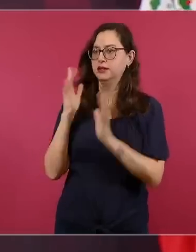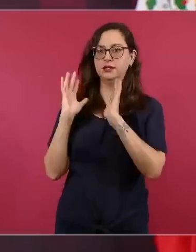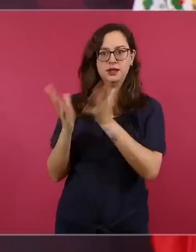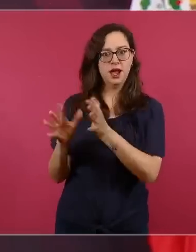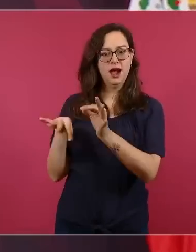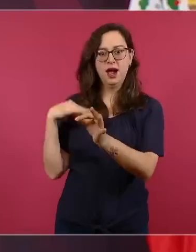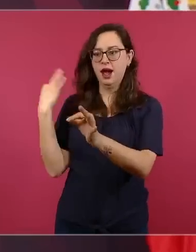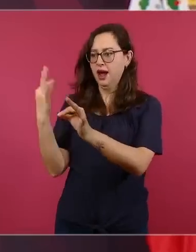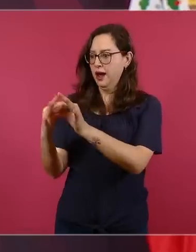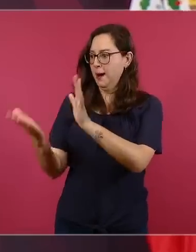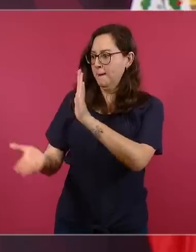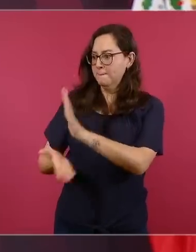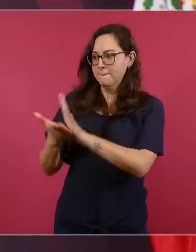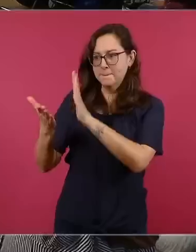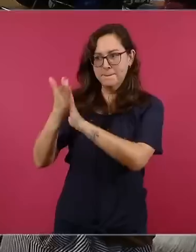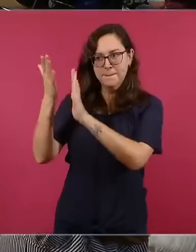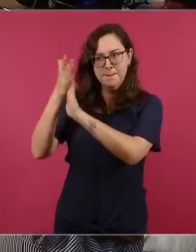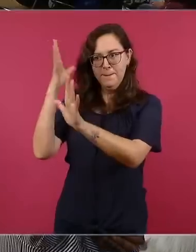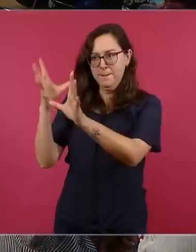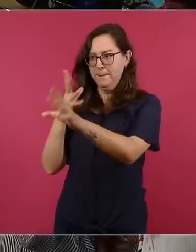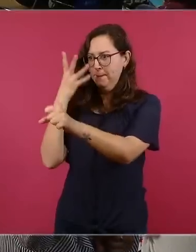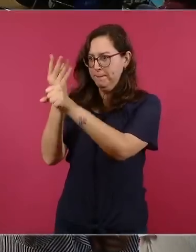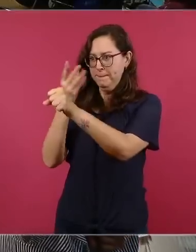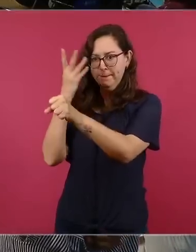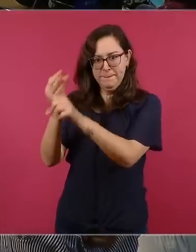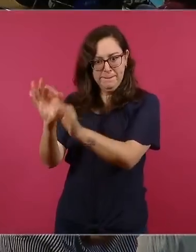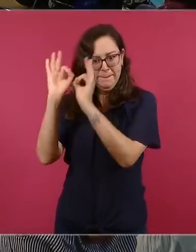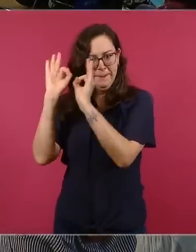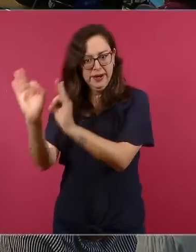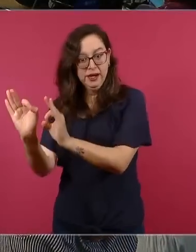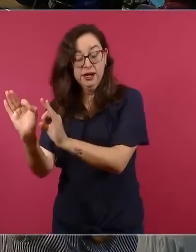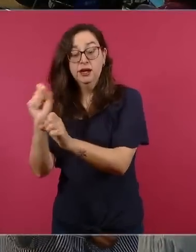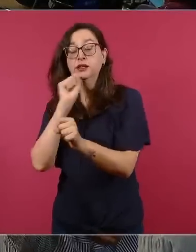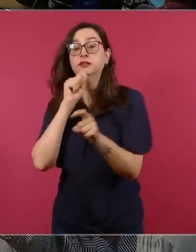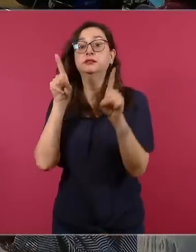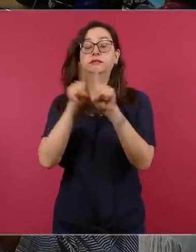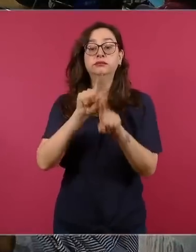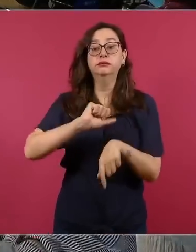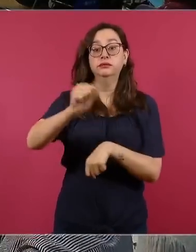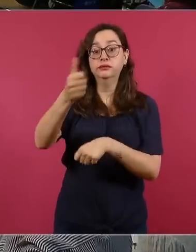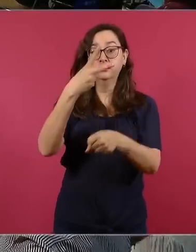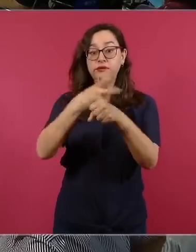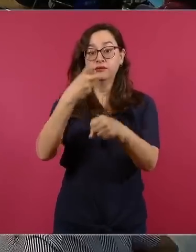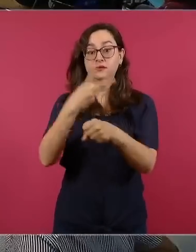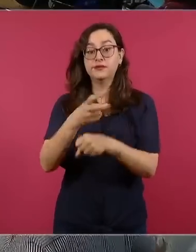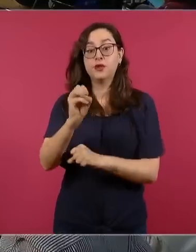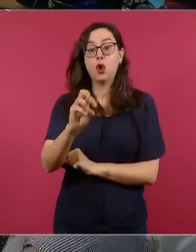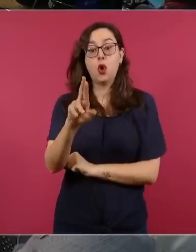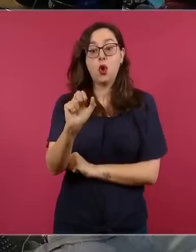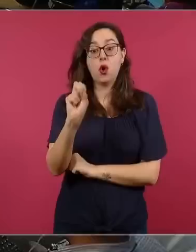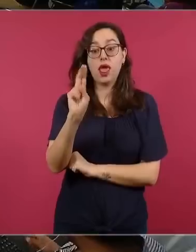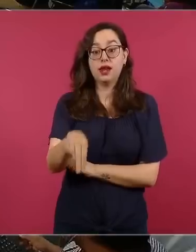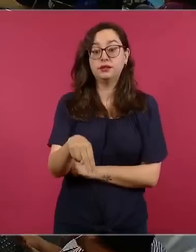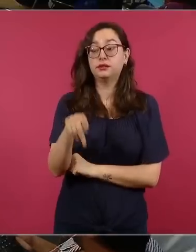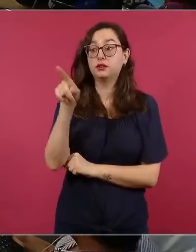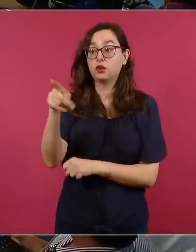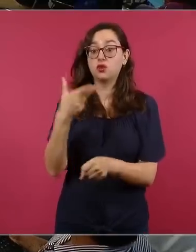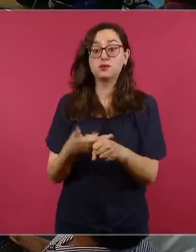está el Lorán, que va a ser el hospital público más grande de